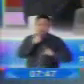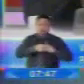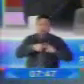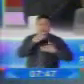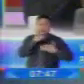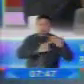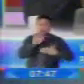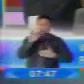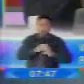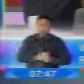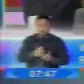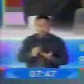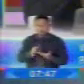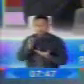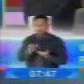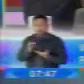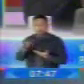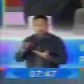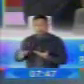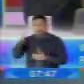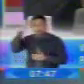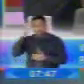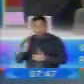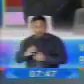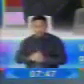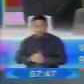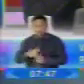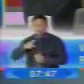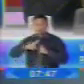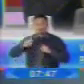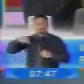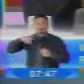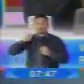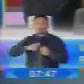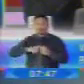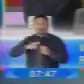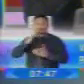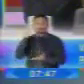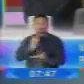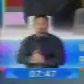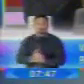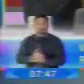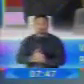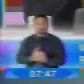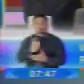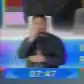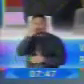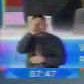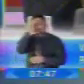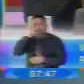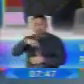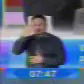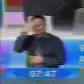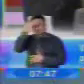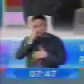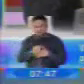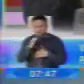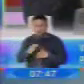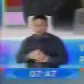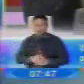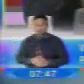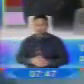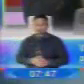aprobado en los cantones en amarillo. Lo que pasa es que en Quito esto está restringido por el tema del COVID,